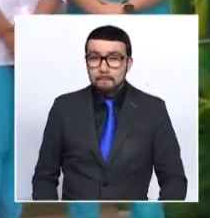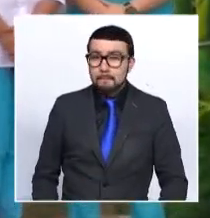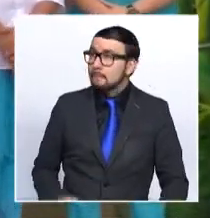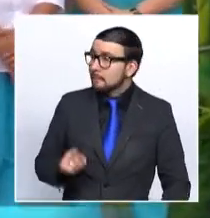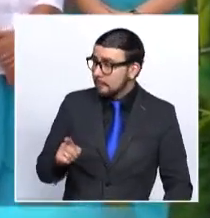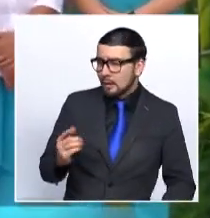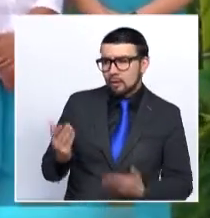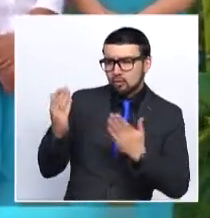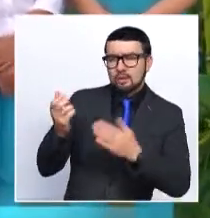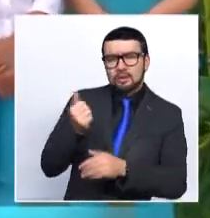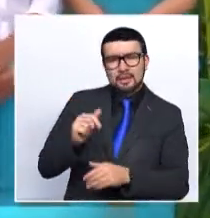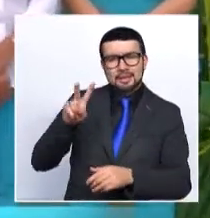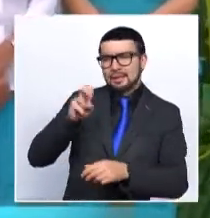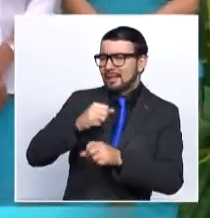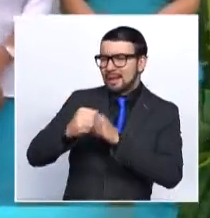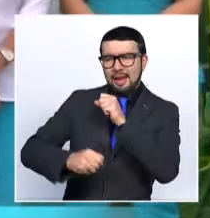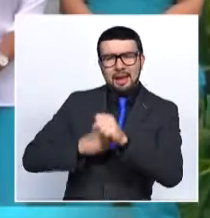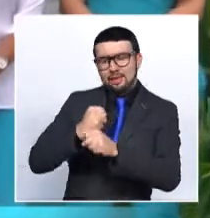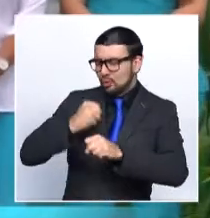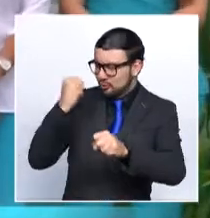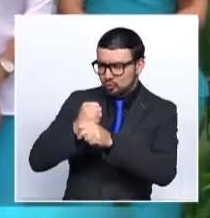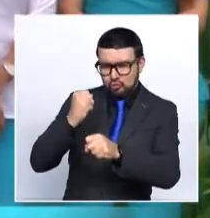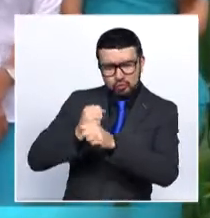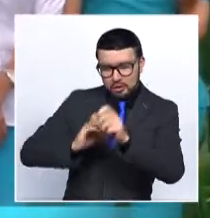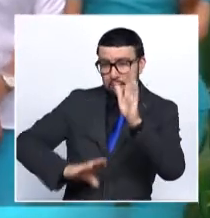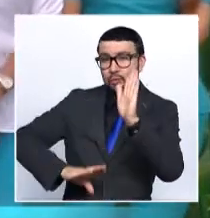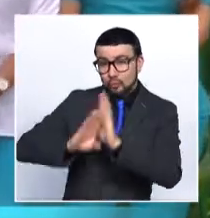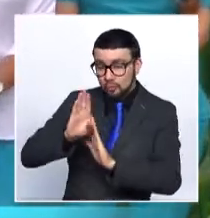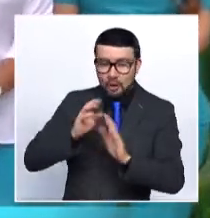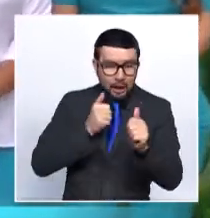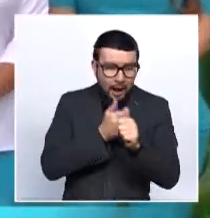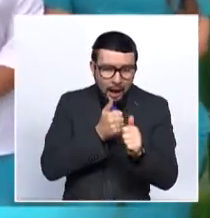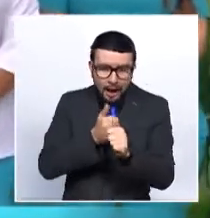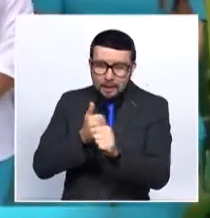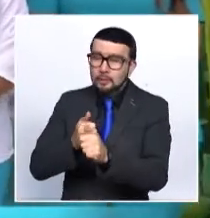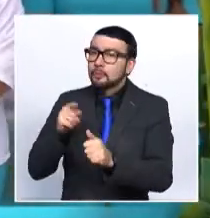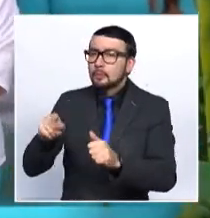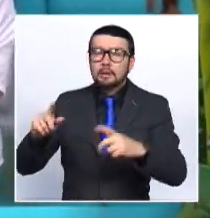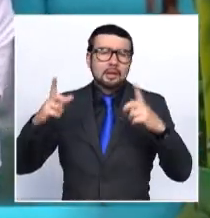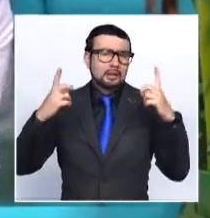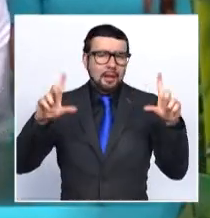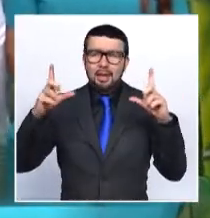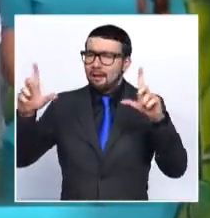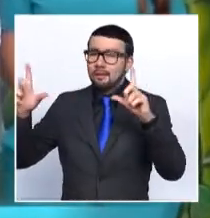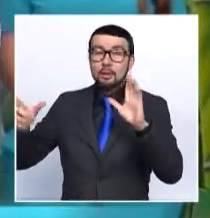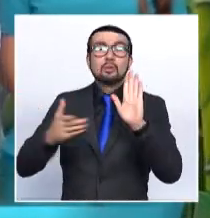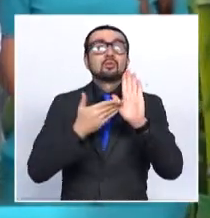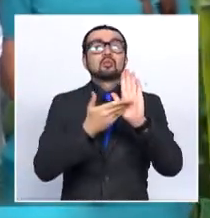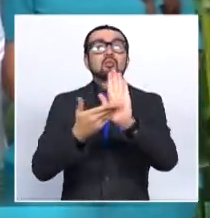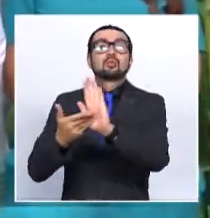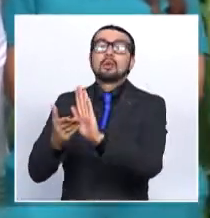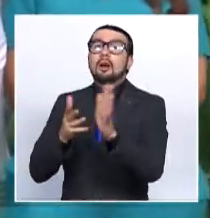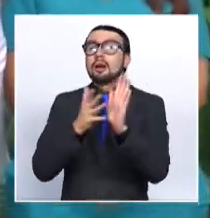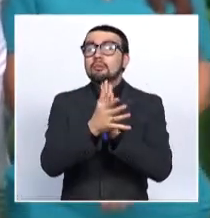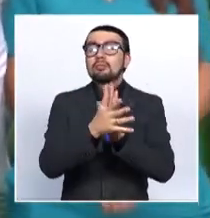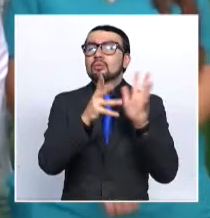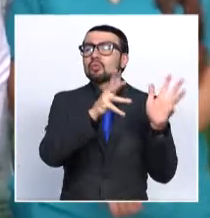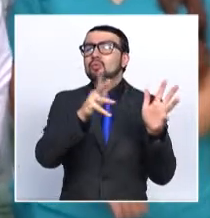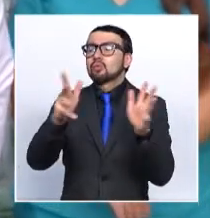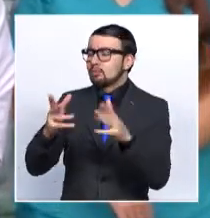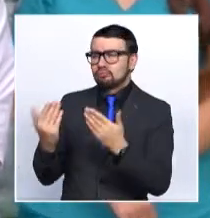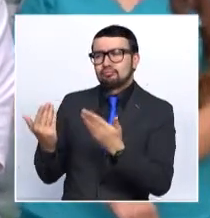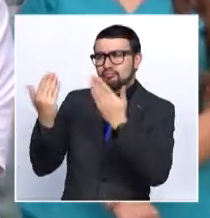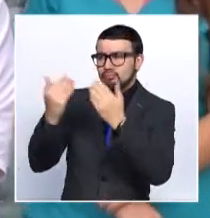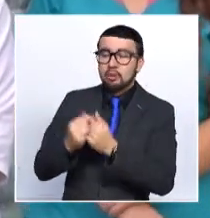17 años, felicitándolo, ha realizado una labor increíble asesorando desde los televisores a esta población colombiana y afuera del país sobre